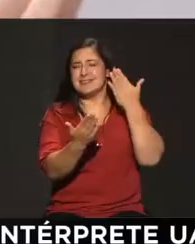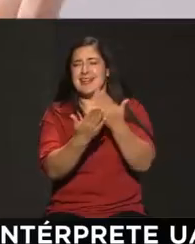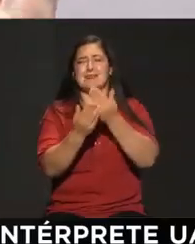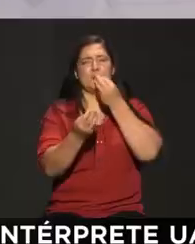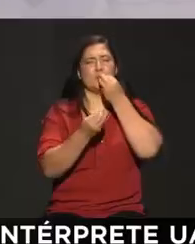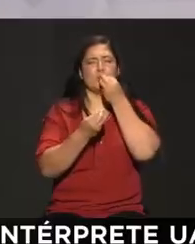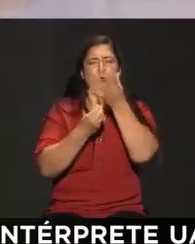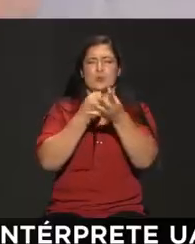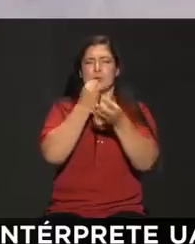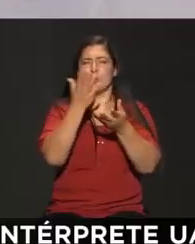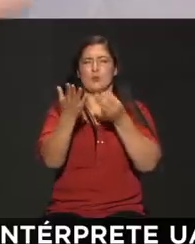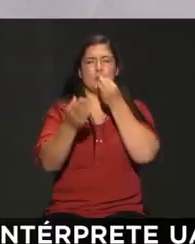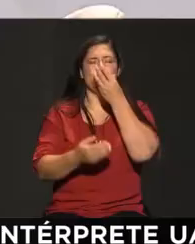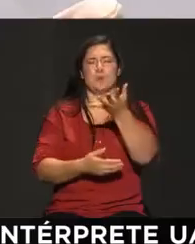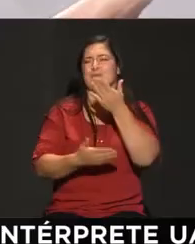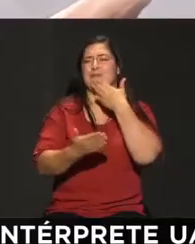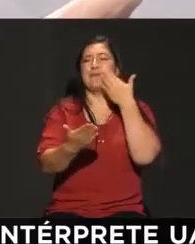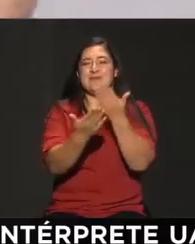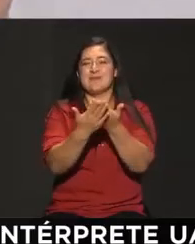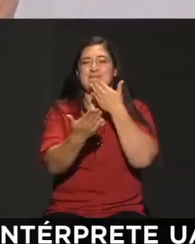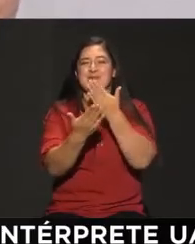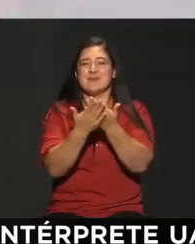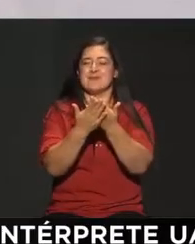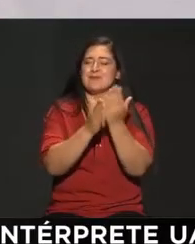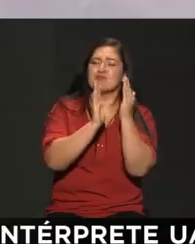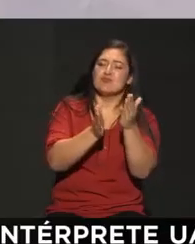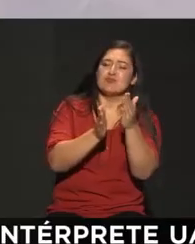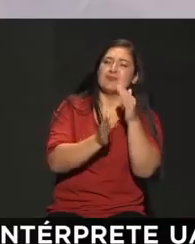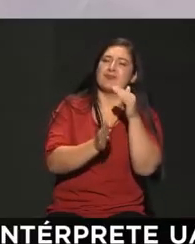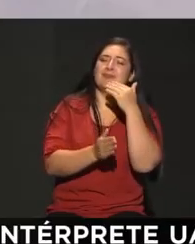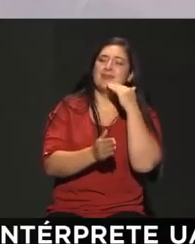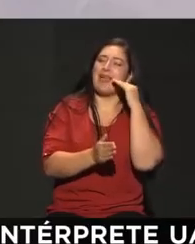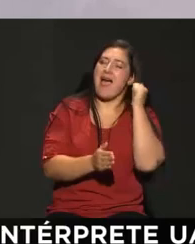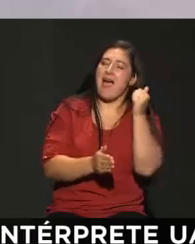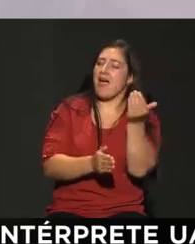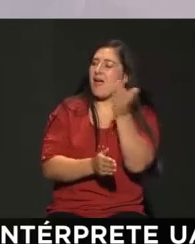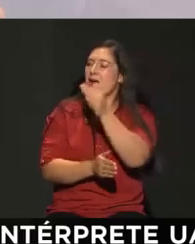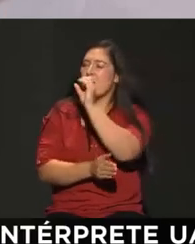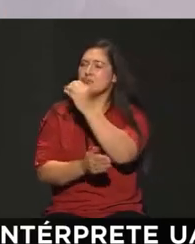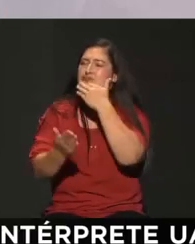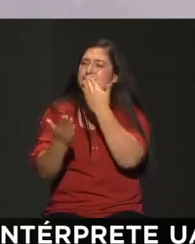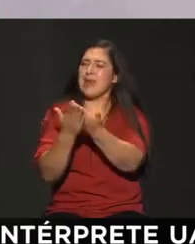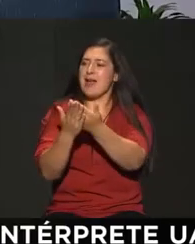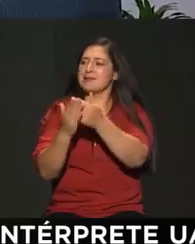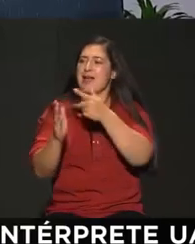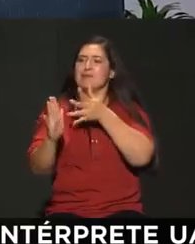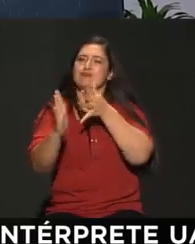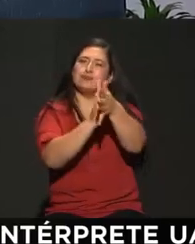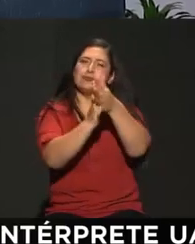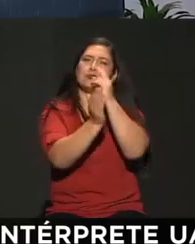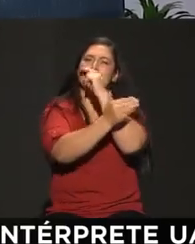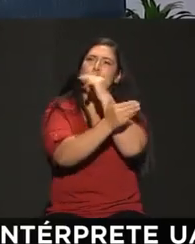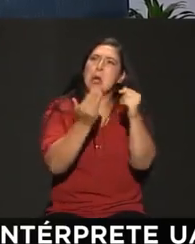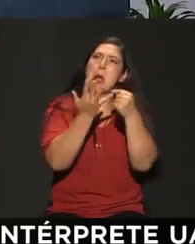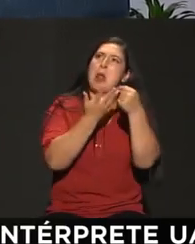Gracias. Bueno, muchas gracias. Anita y a Juanito, muchas gracias por acompañarnos y llevarnos todos esos mensajes de